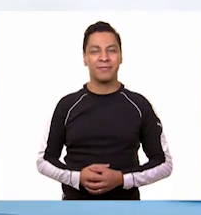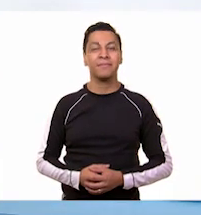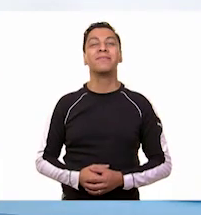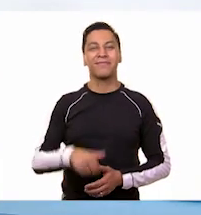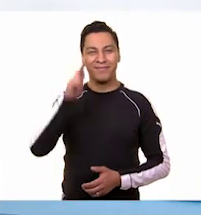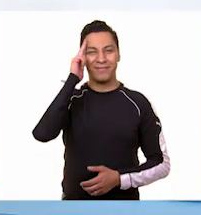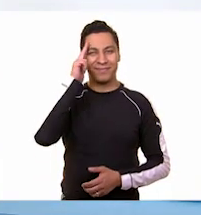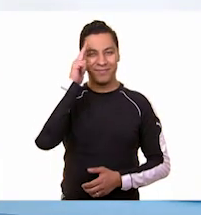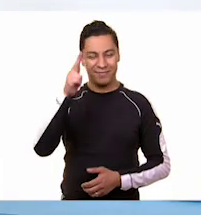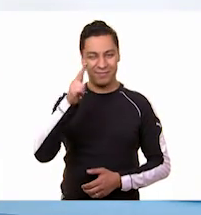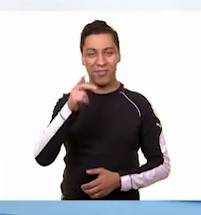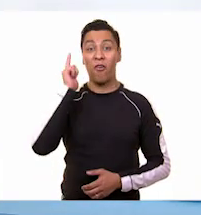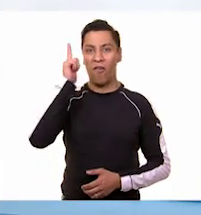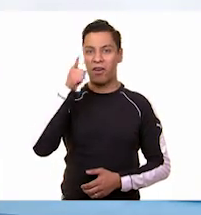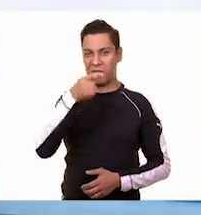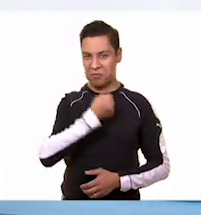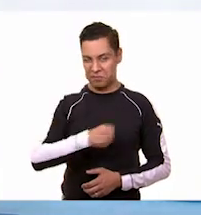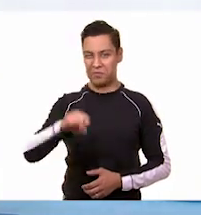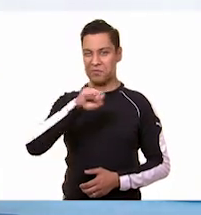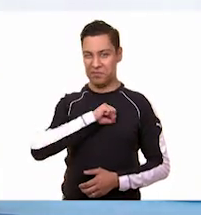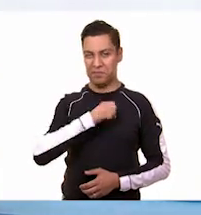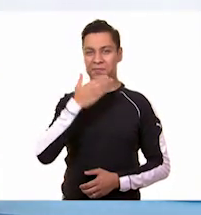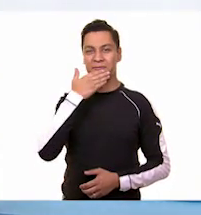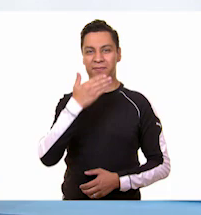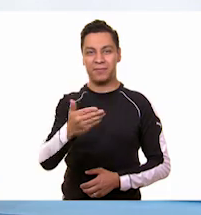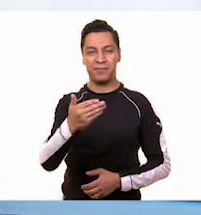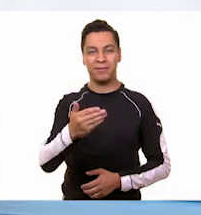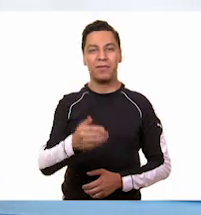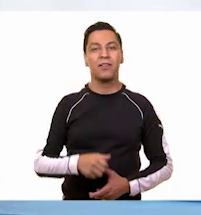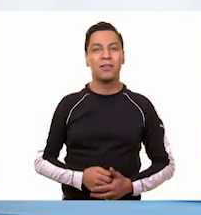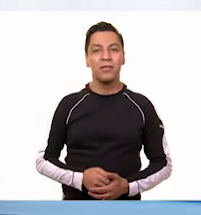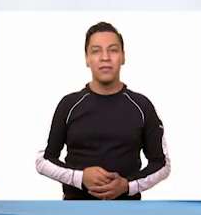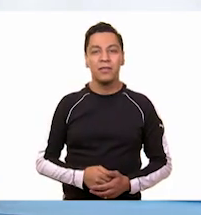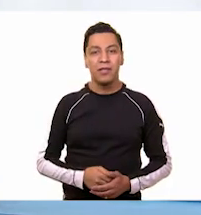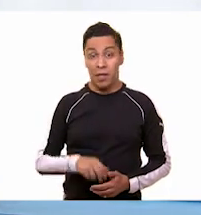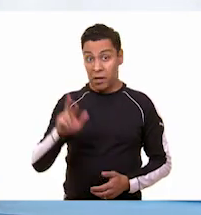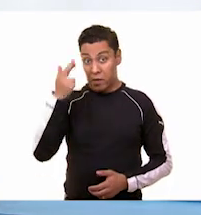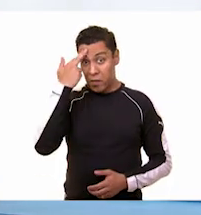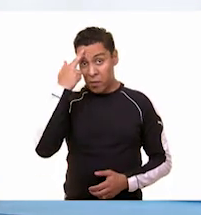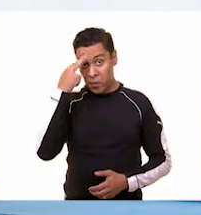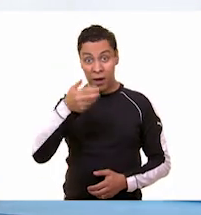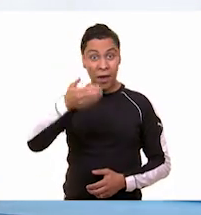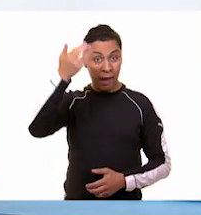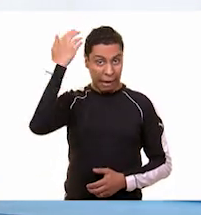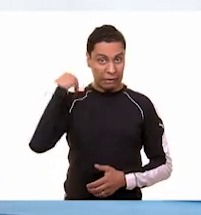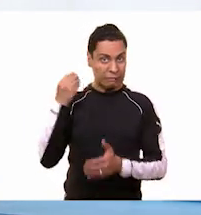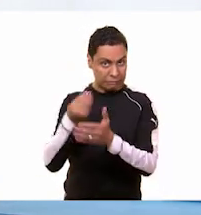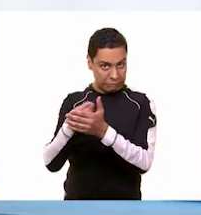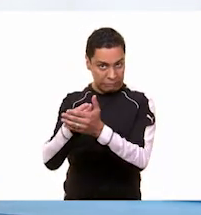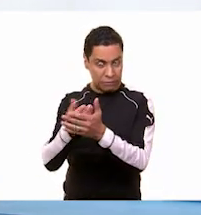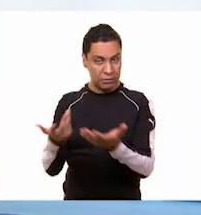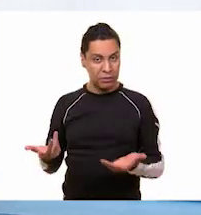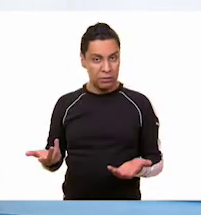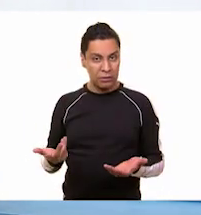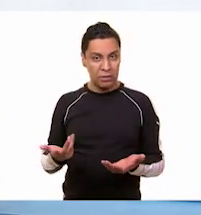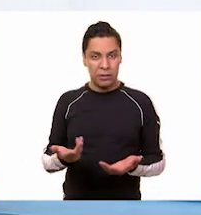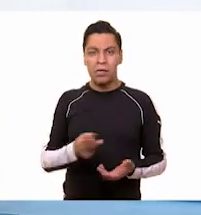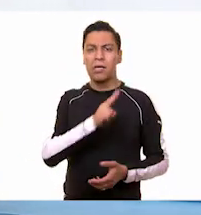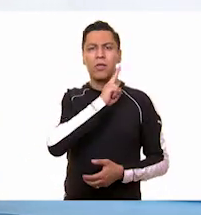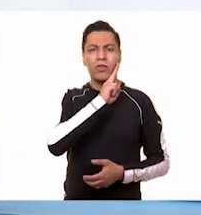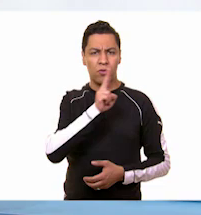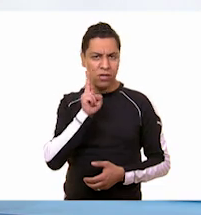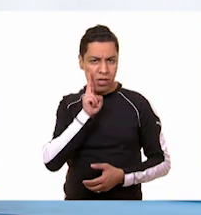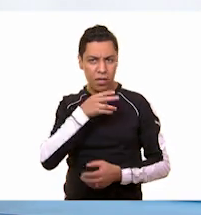niñas y niños? Espero se encuentren muy bien. Como recordarán, en las últimas clases hemos estado hablando sobre las notas